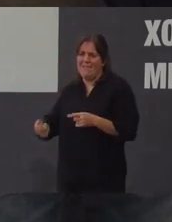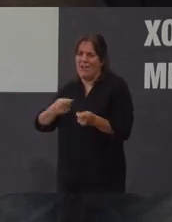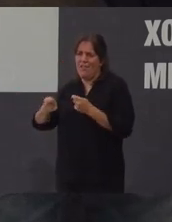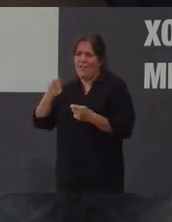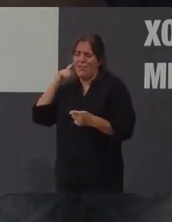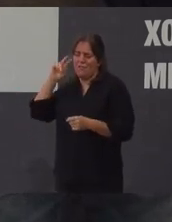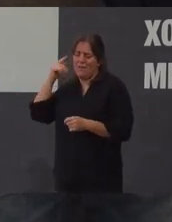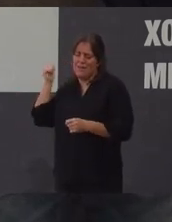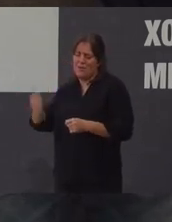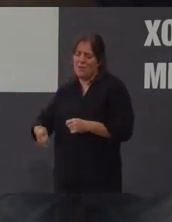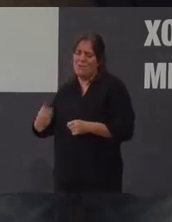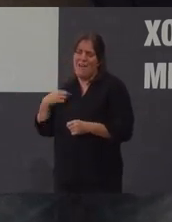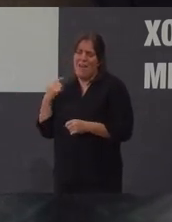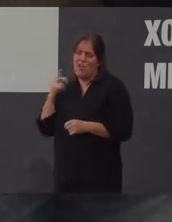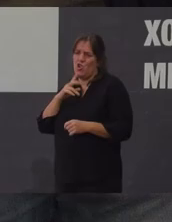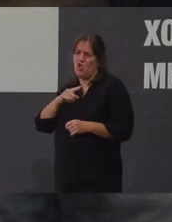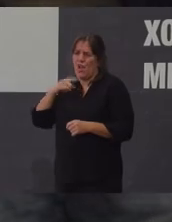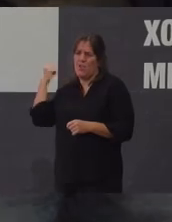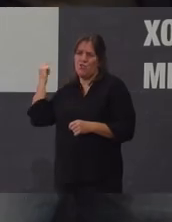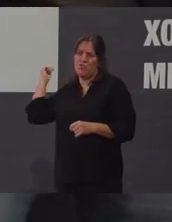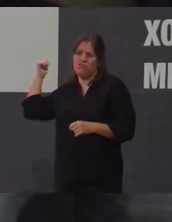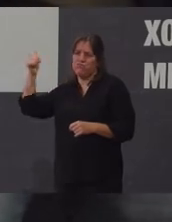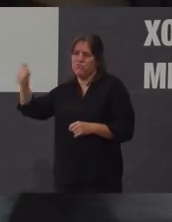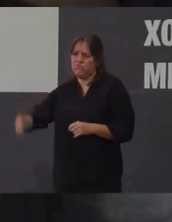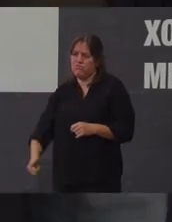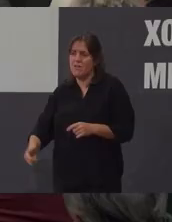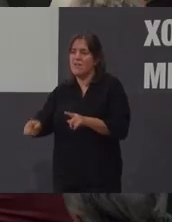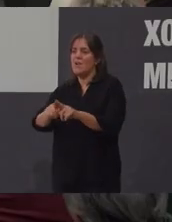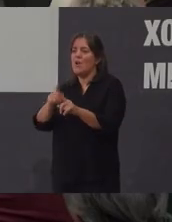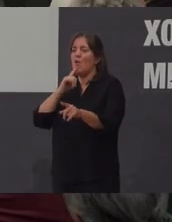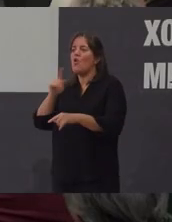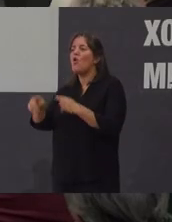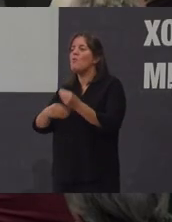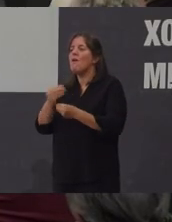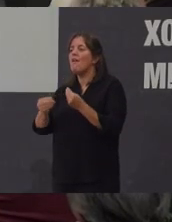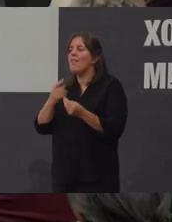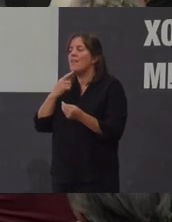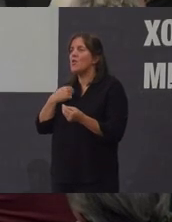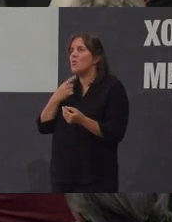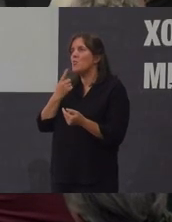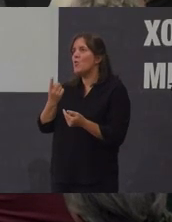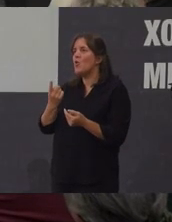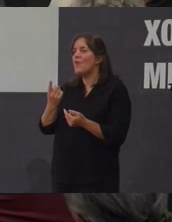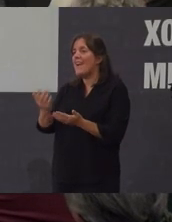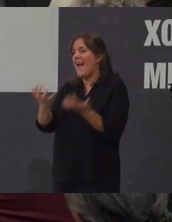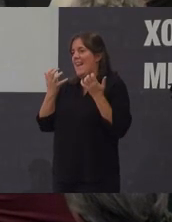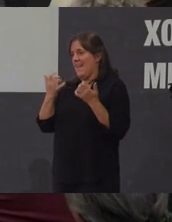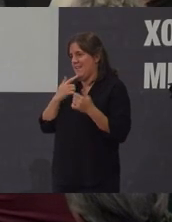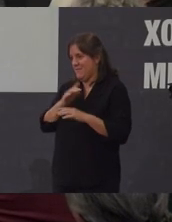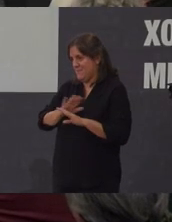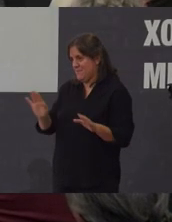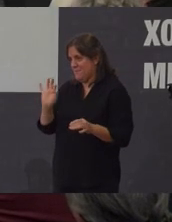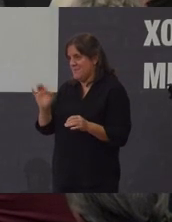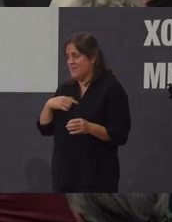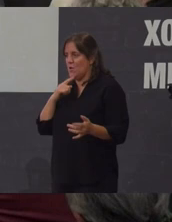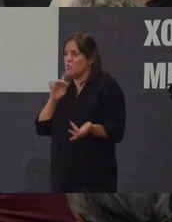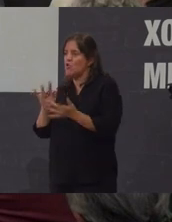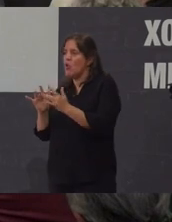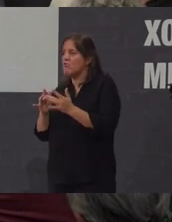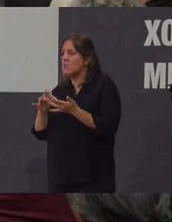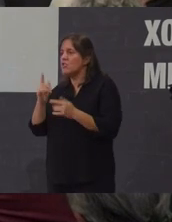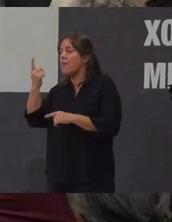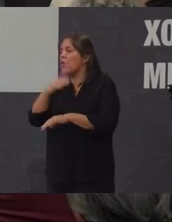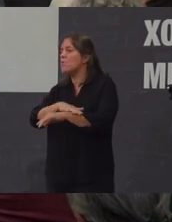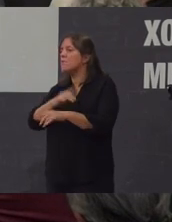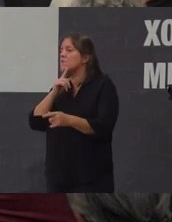moitísimos anos manexando as redes de como, tamén de como cadar cartos. Entón, en cada ministerio, pois, podes conseguir unha subvención por aquí ou por ali,